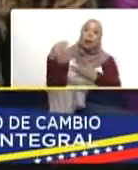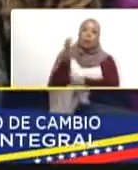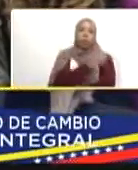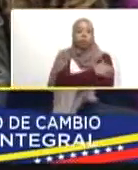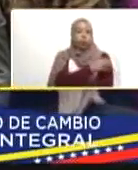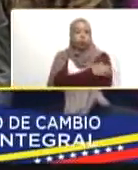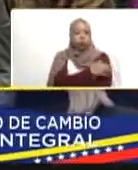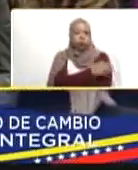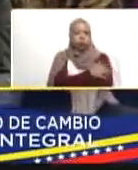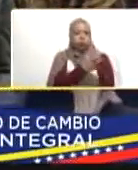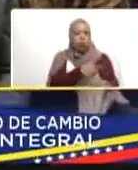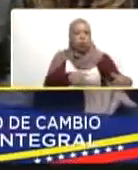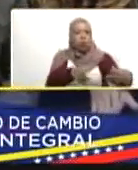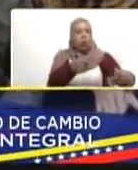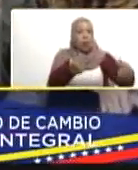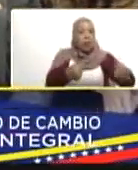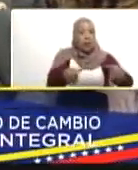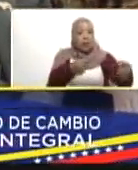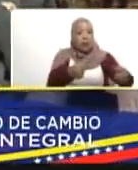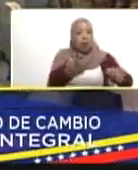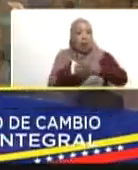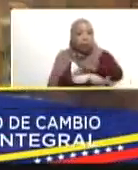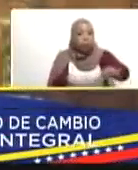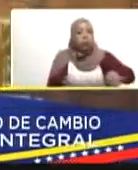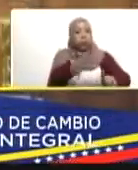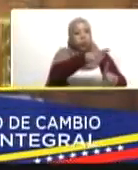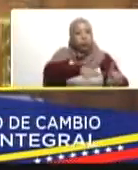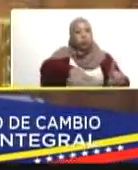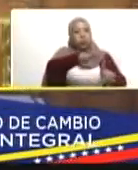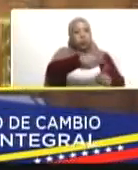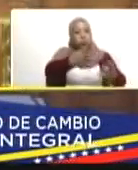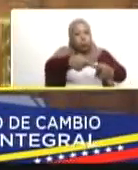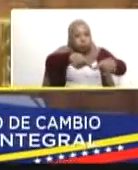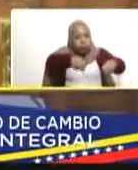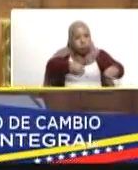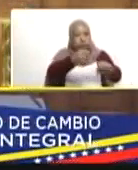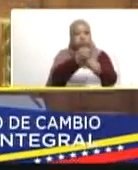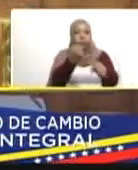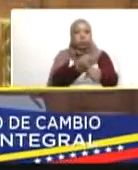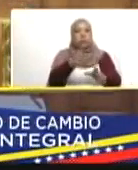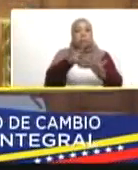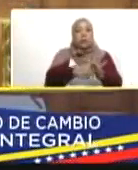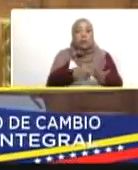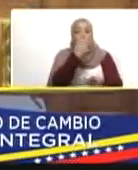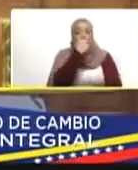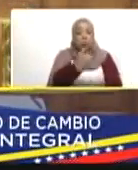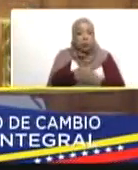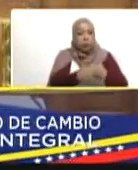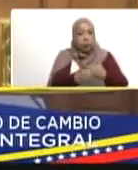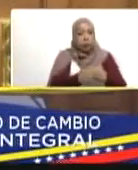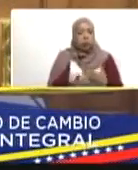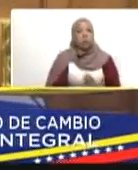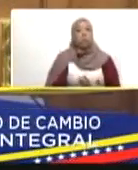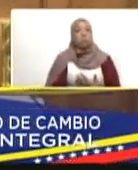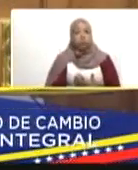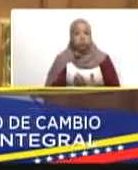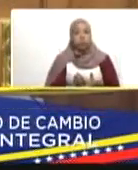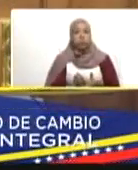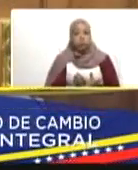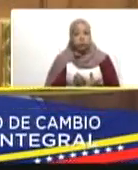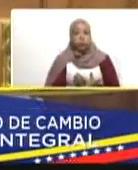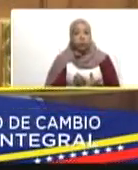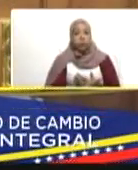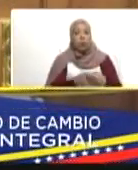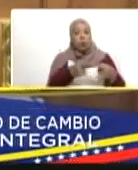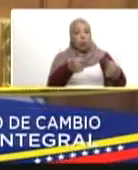su campo de batalla política cuando metieron la barrabasada de convertir la